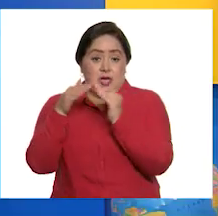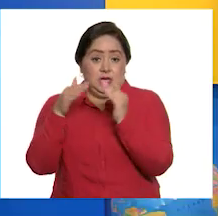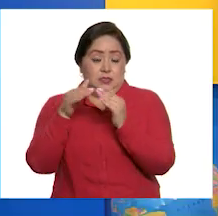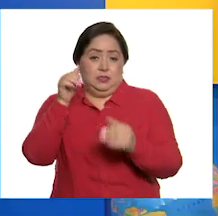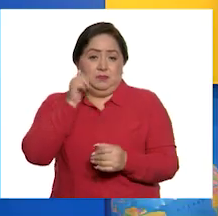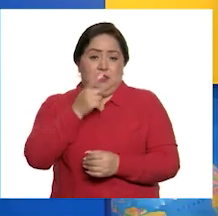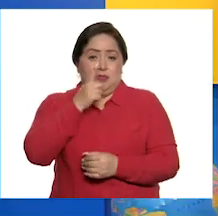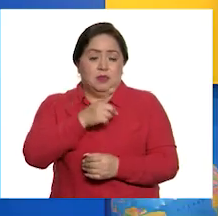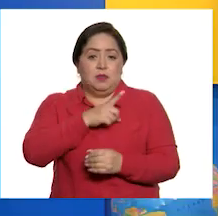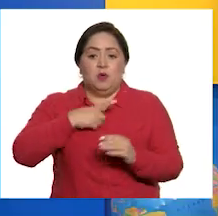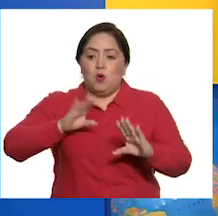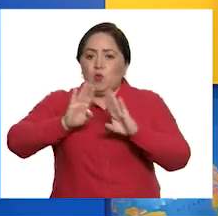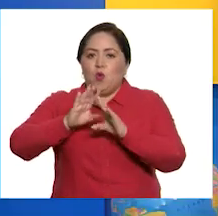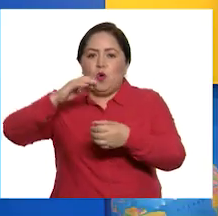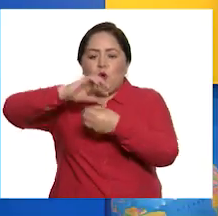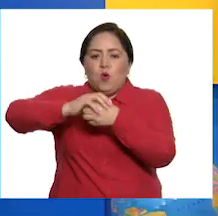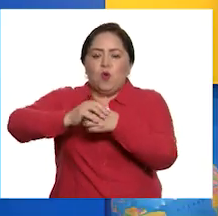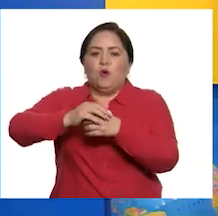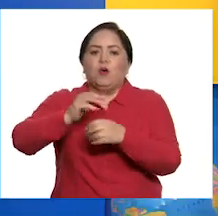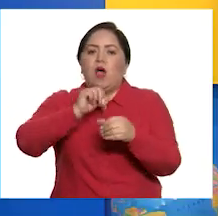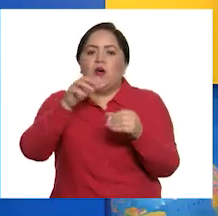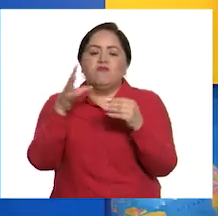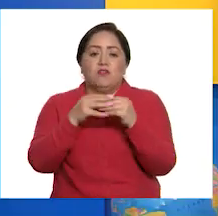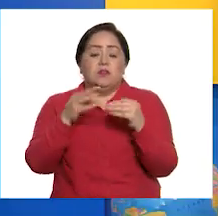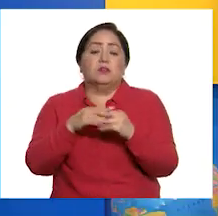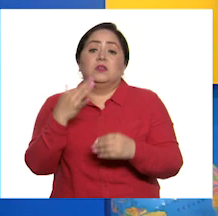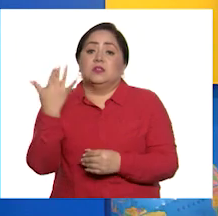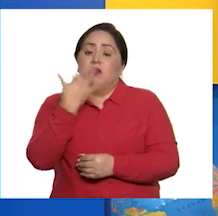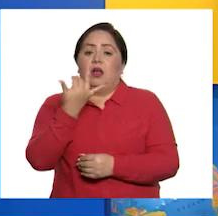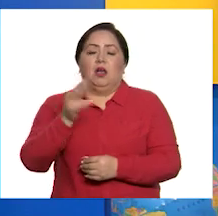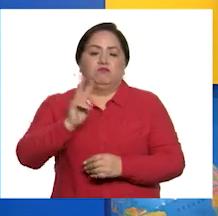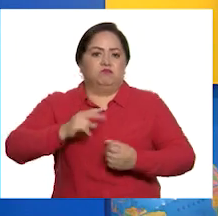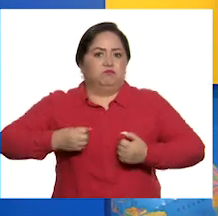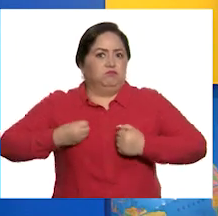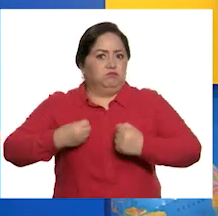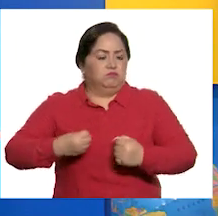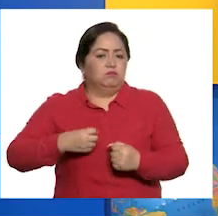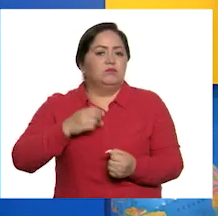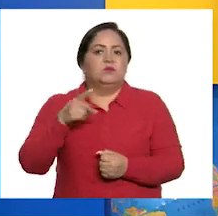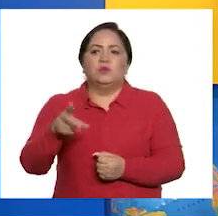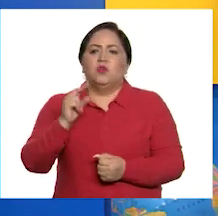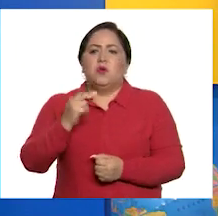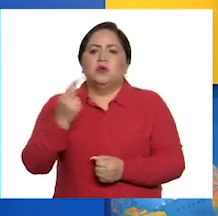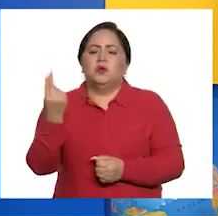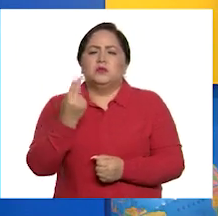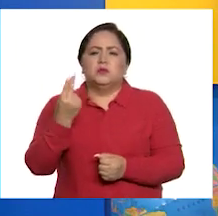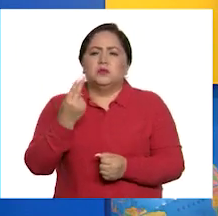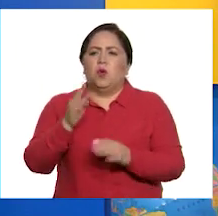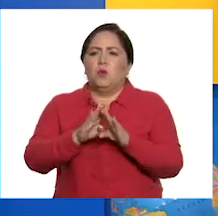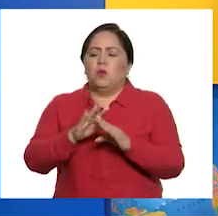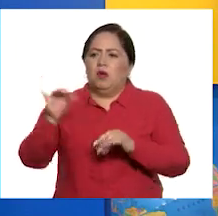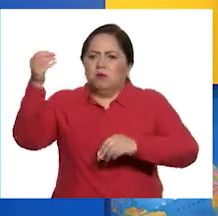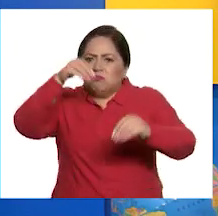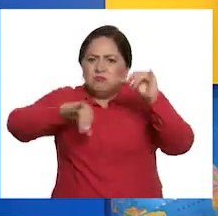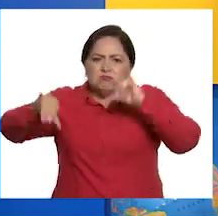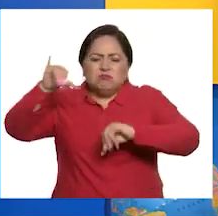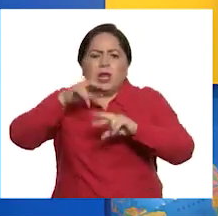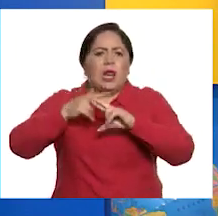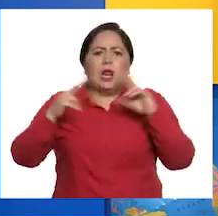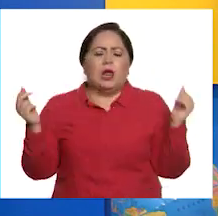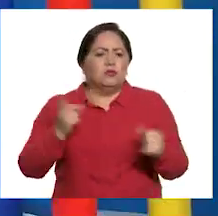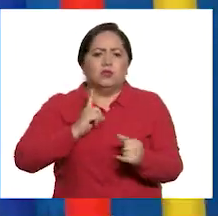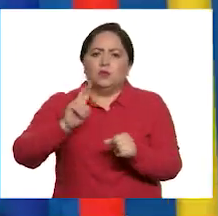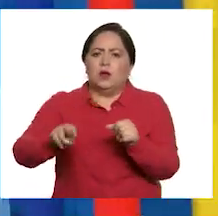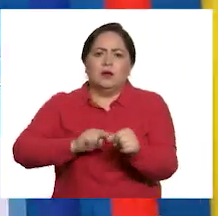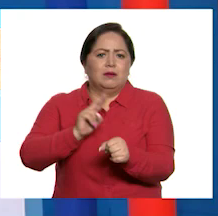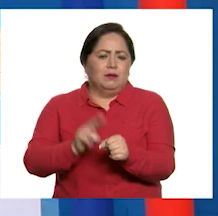dicen conservas de frutas. Y bueno, además de que son muy ricas y nutritivas, pues no tienen conservadores. Eso es bueno, ¿no? Muy bien, exactamente. Voy a